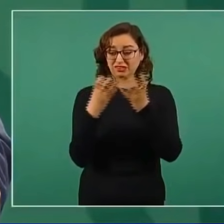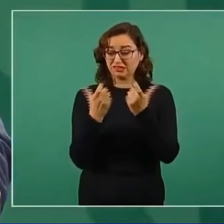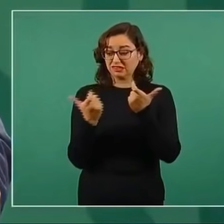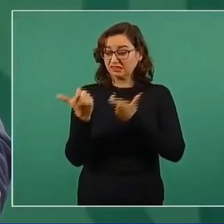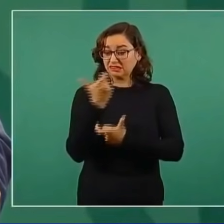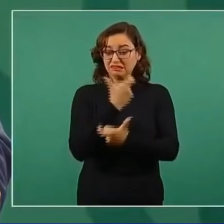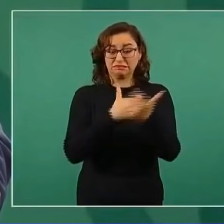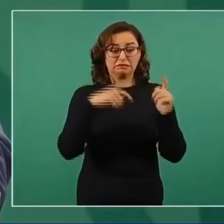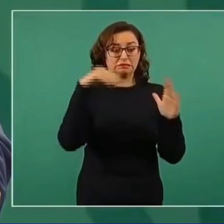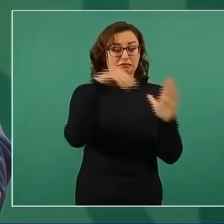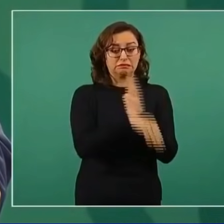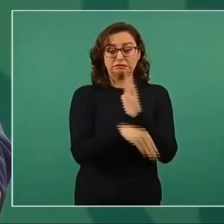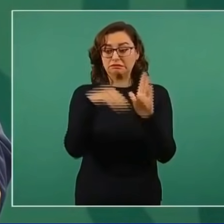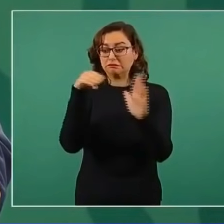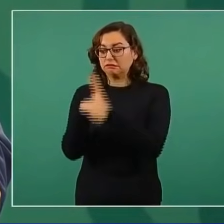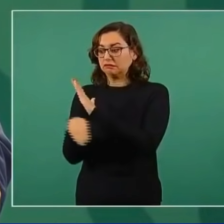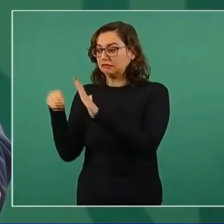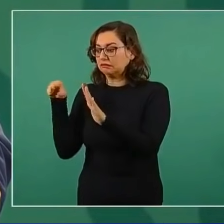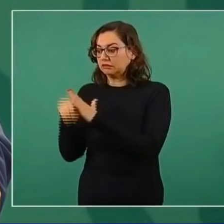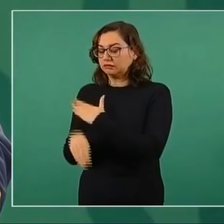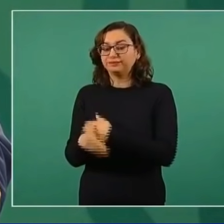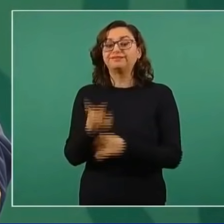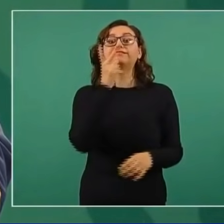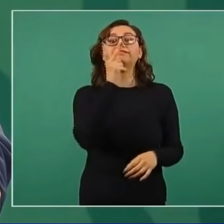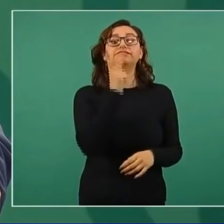al sector petrolero,